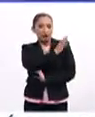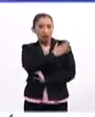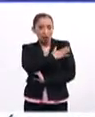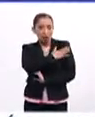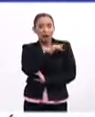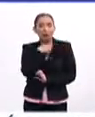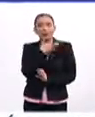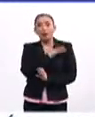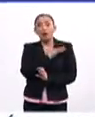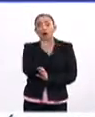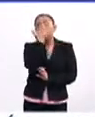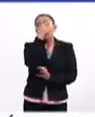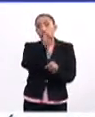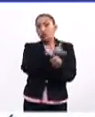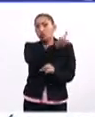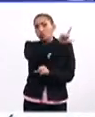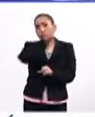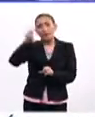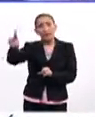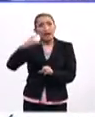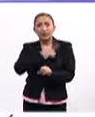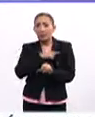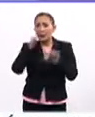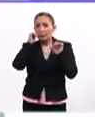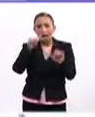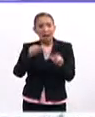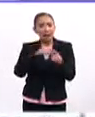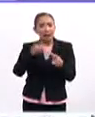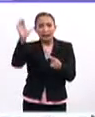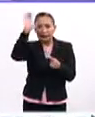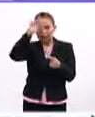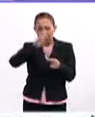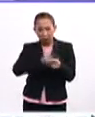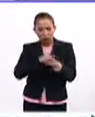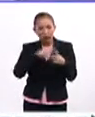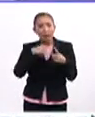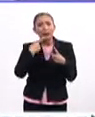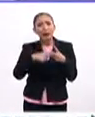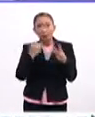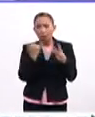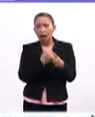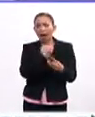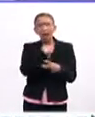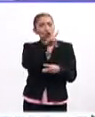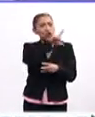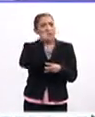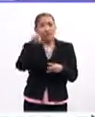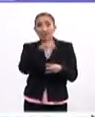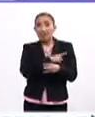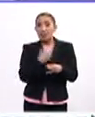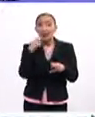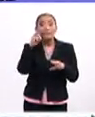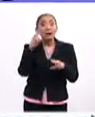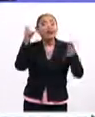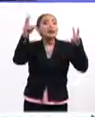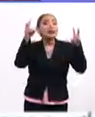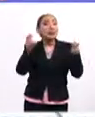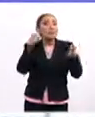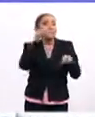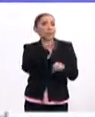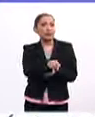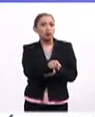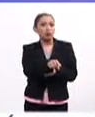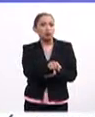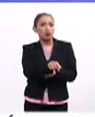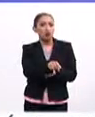la tenemos durante 5 días a la semana. Ciencias igual, matemáticas igual, en fin, cada asignatura tiene